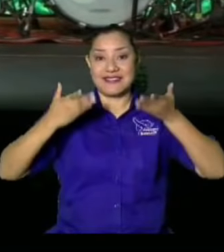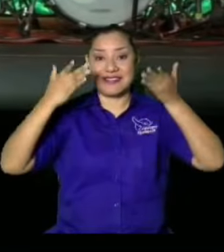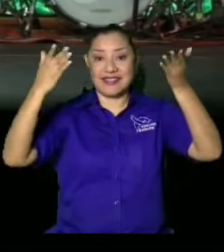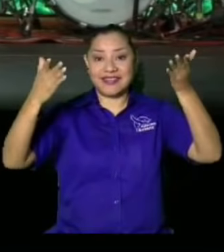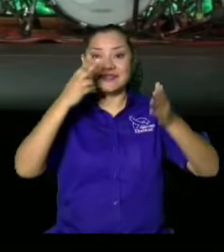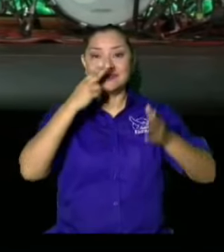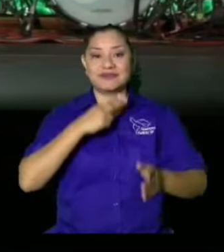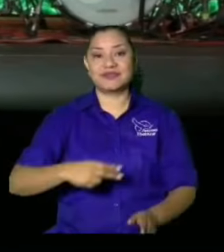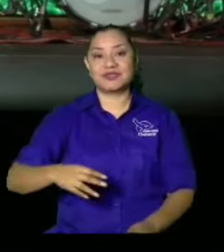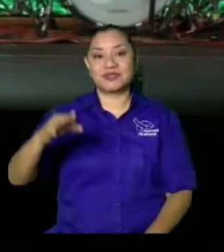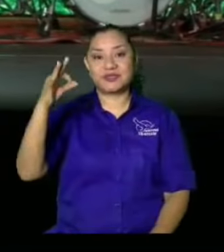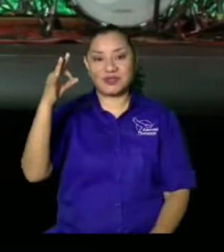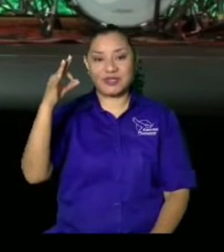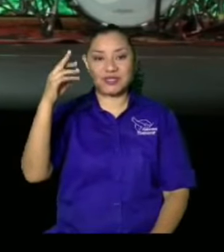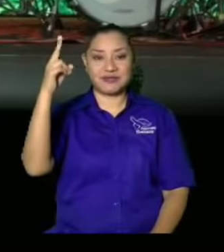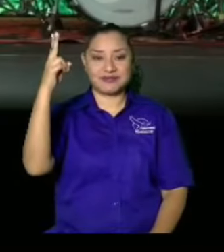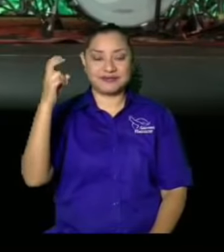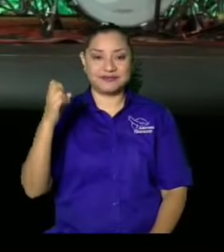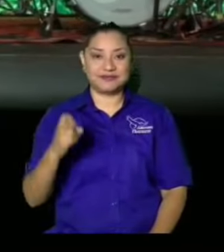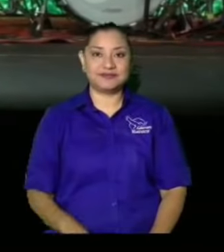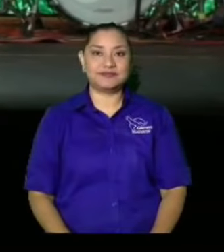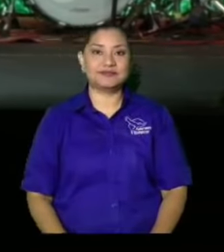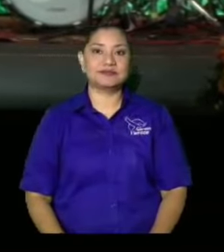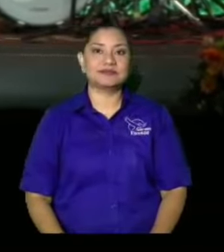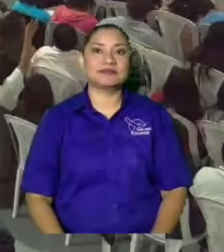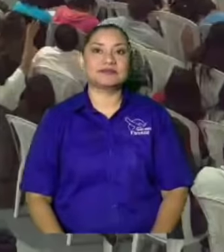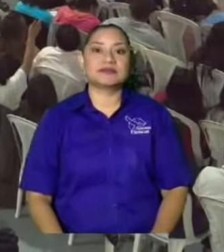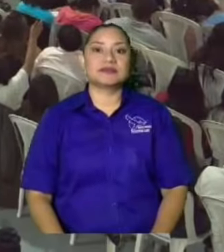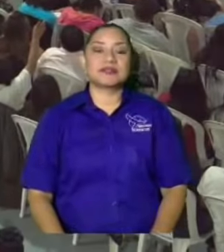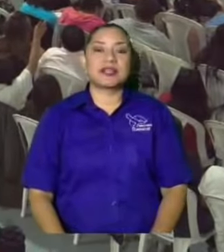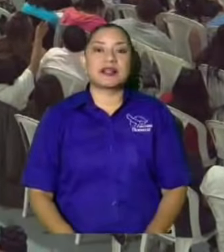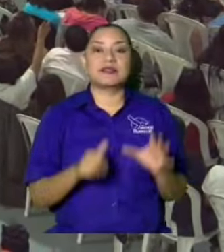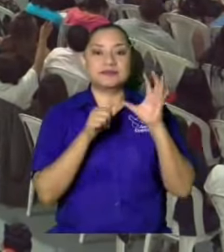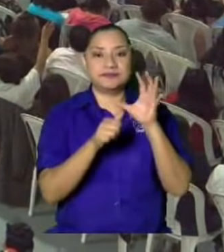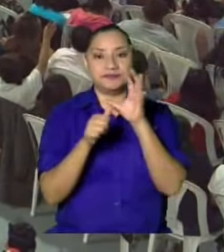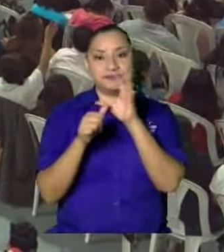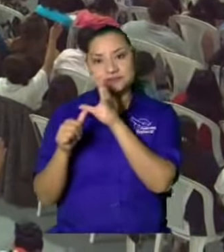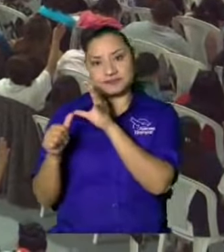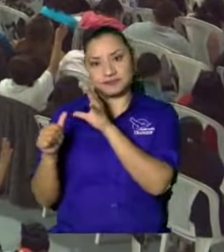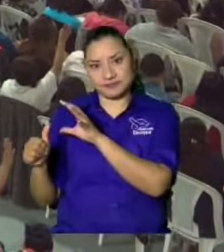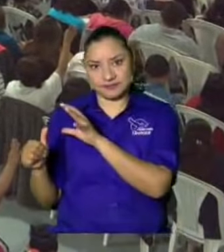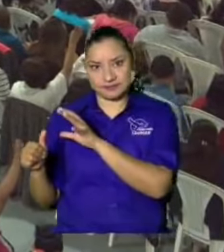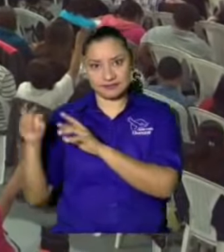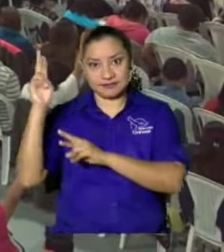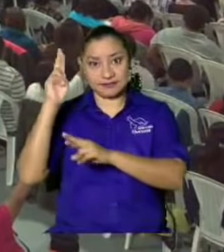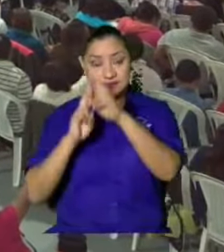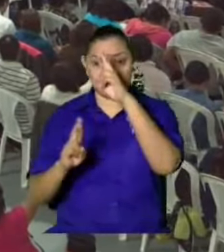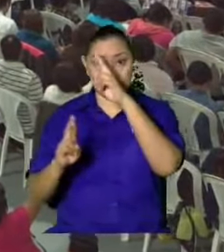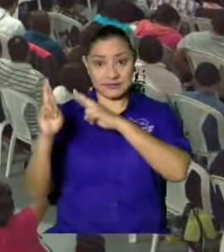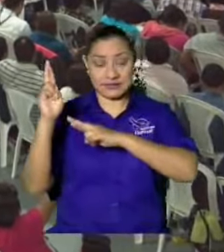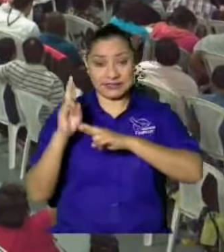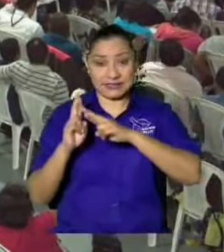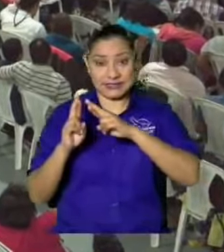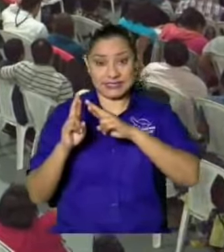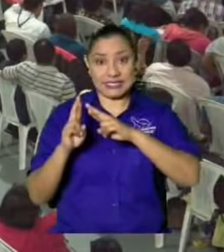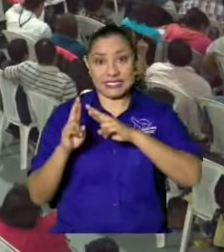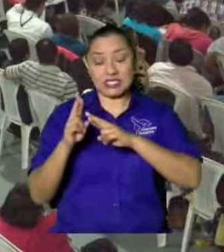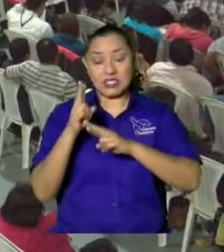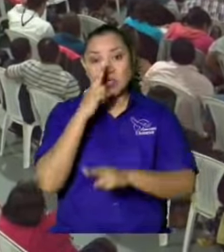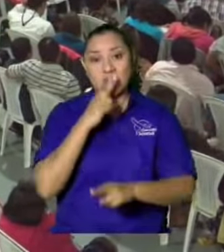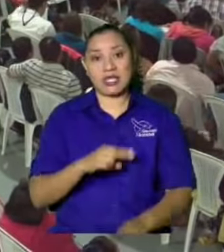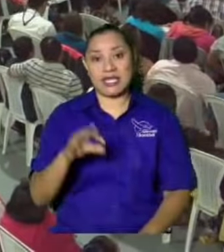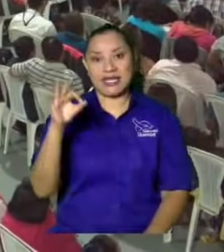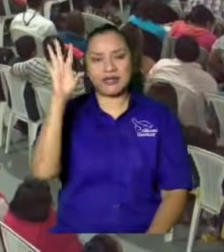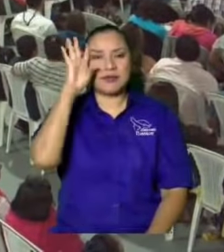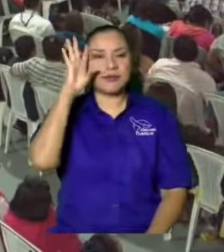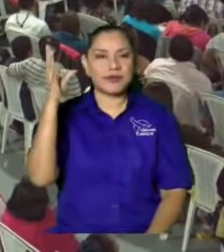hijo, viene tu hijo. Por eso están tocando, el apóstol está tocando mucho sobre el regreso del pródigo. ¿Por qué? ¿Por